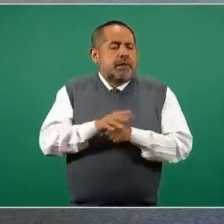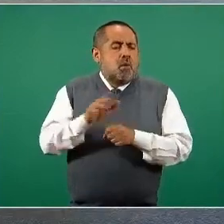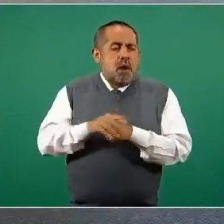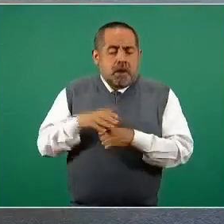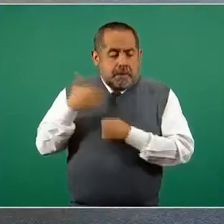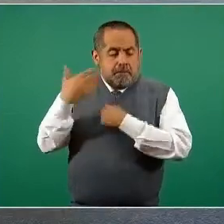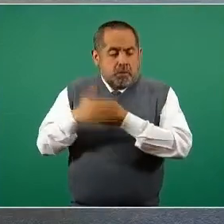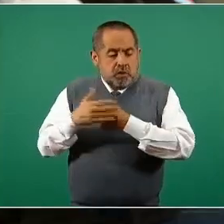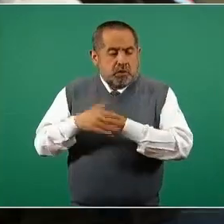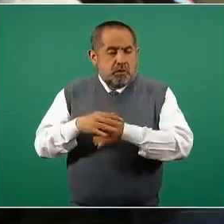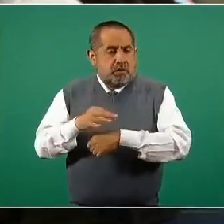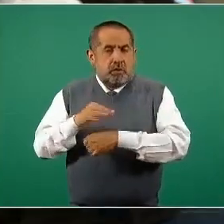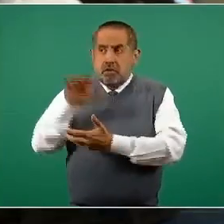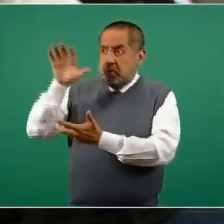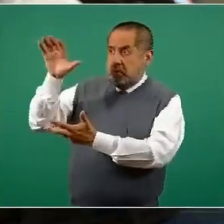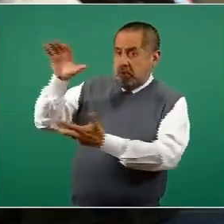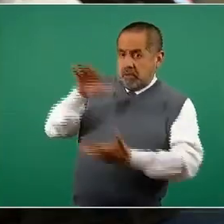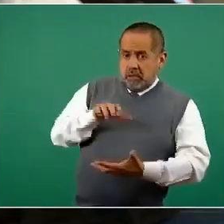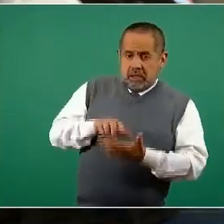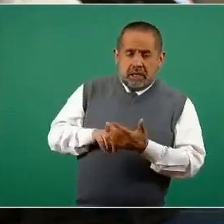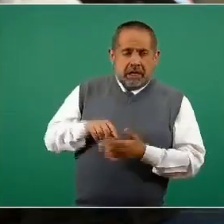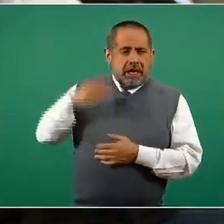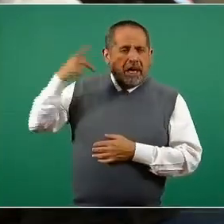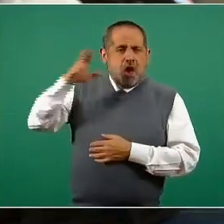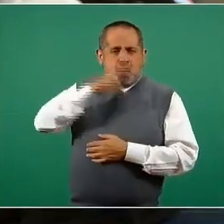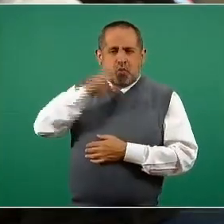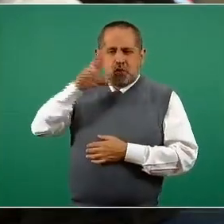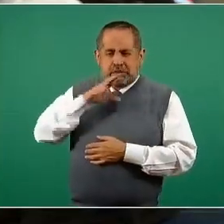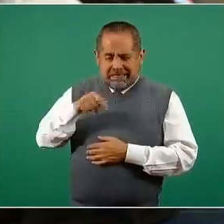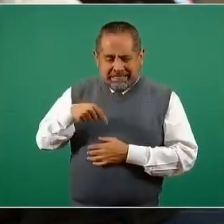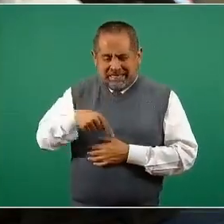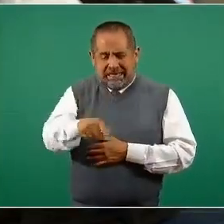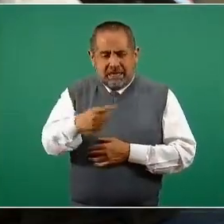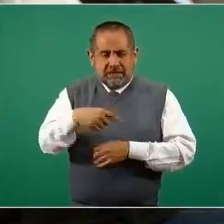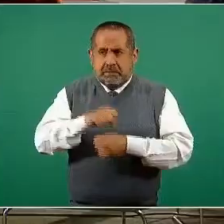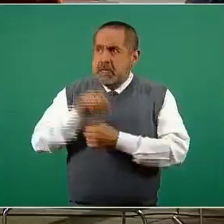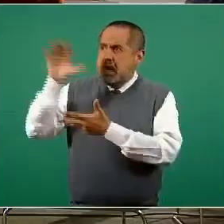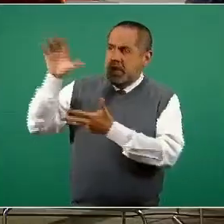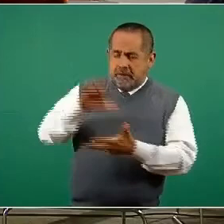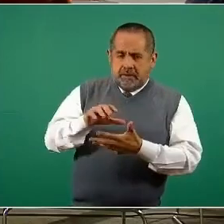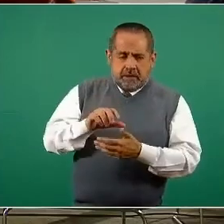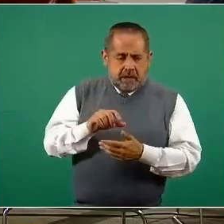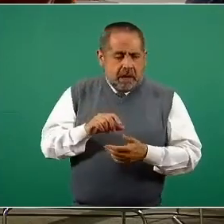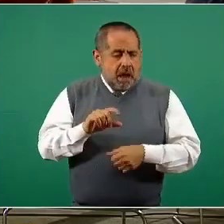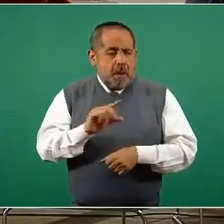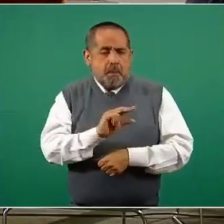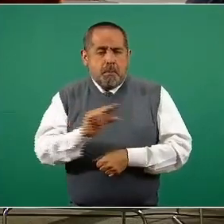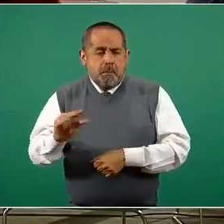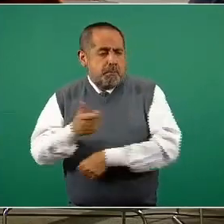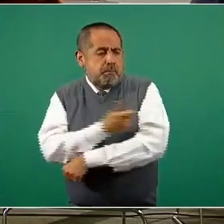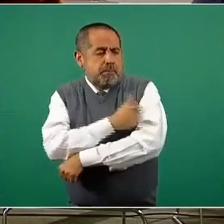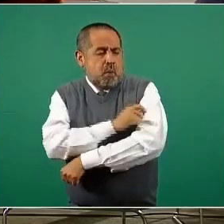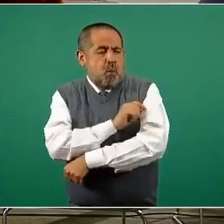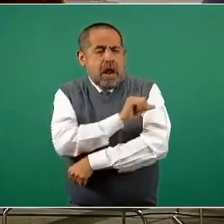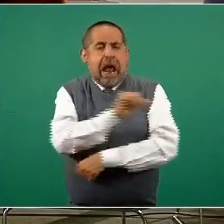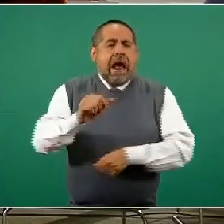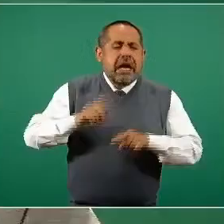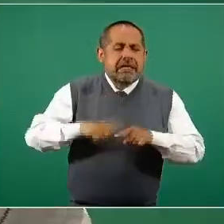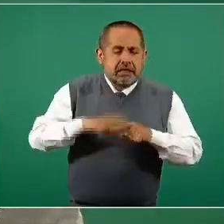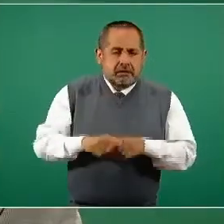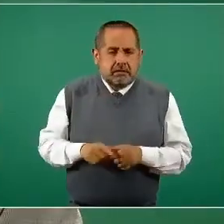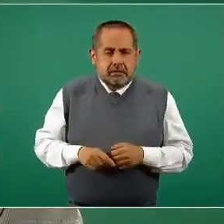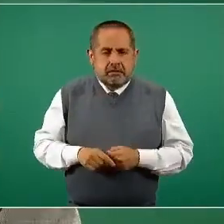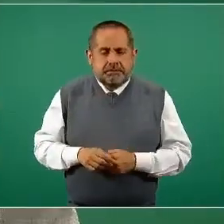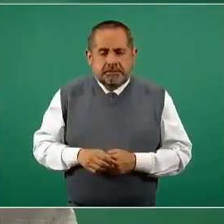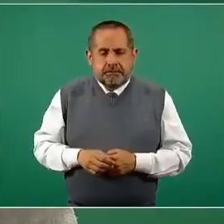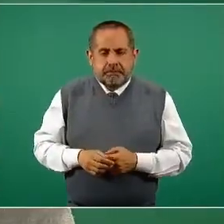va a aplicar el primer cargamento de la vacuna Sputnik que va a llegar este fin de semana. Sí, justo es lo que estábamos conversando ahora.